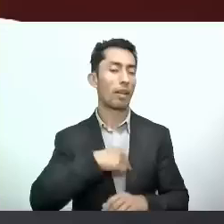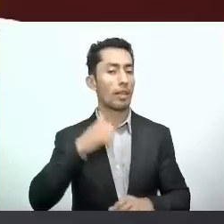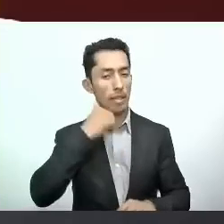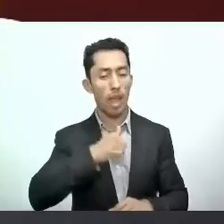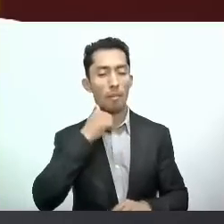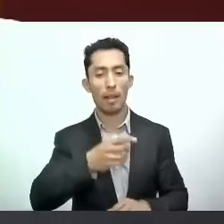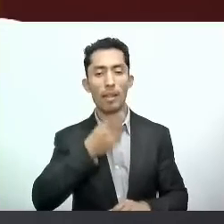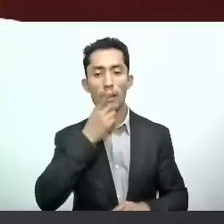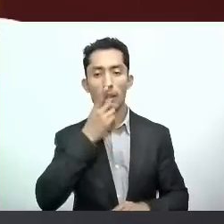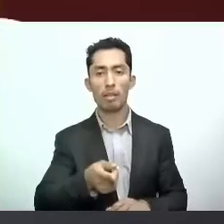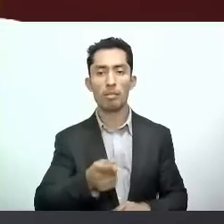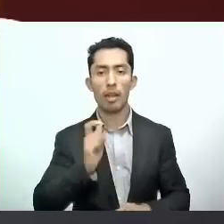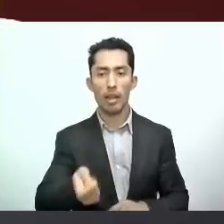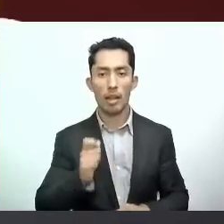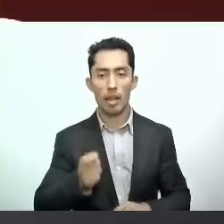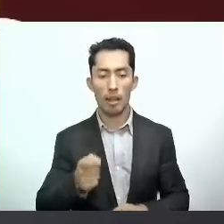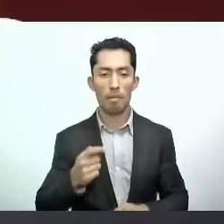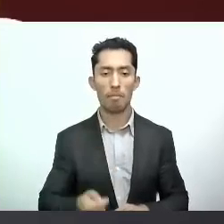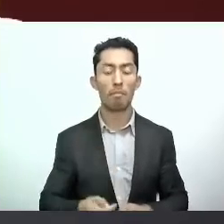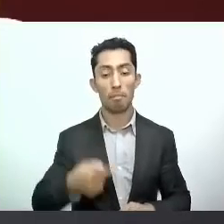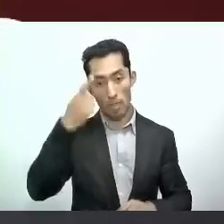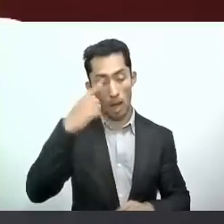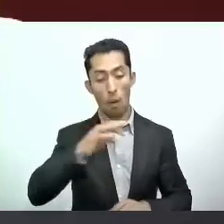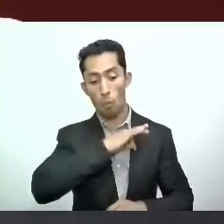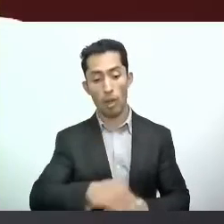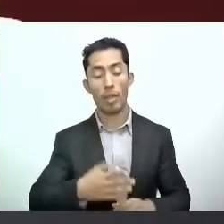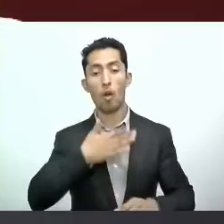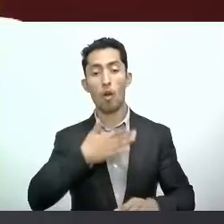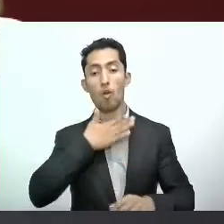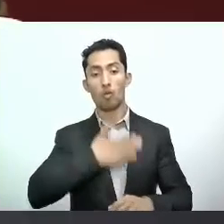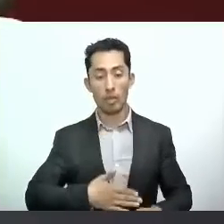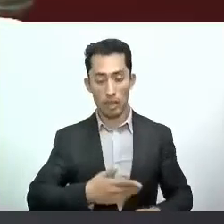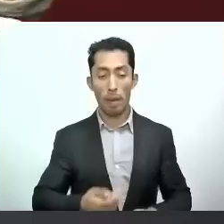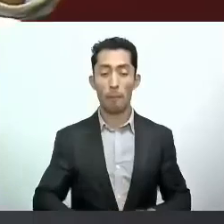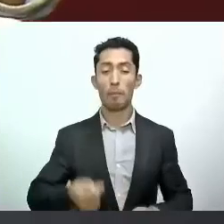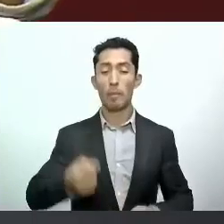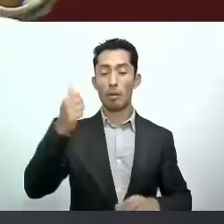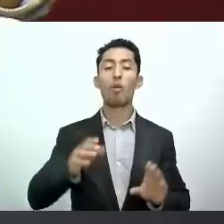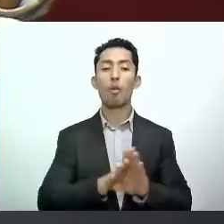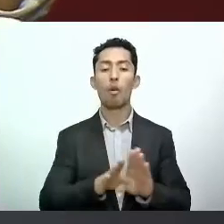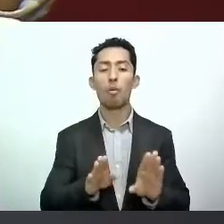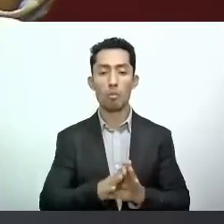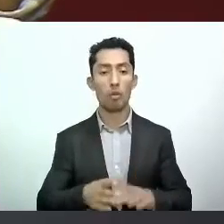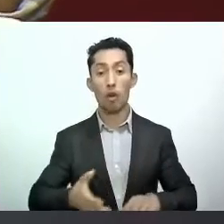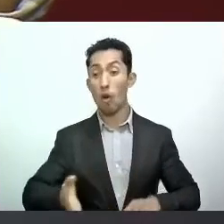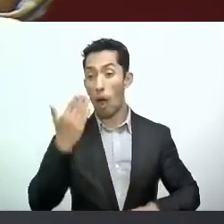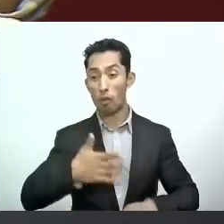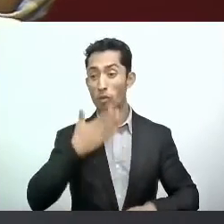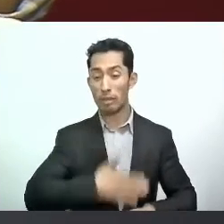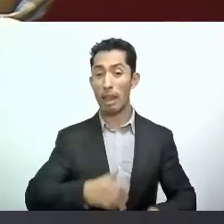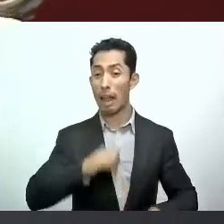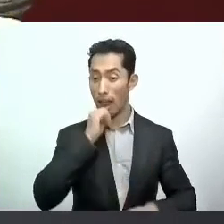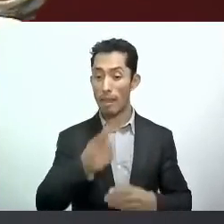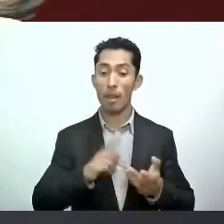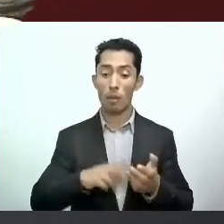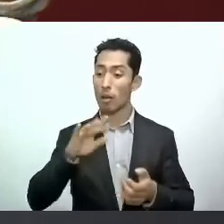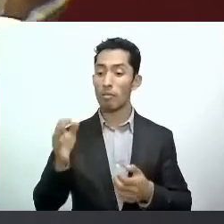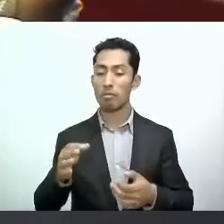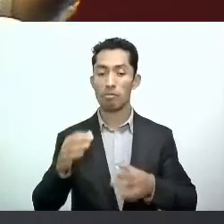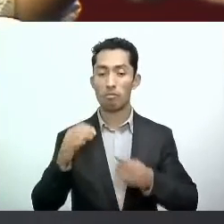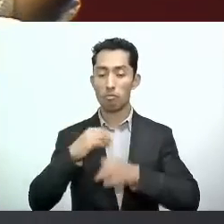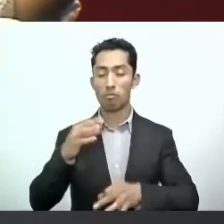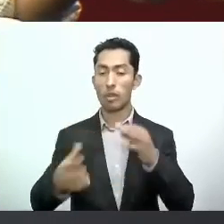que el primer espacio de justicia también tiene que ser para quienes no han tenido justicia dentro de los poderes judiciales, y que hay que